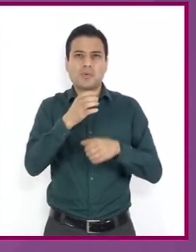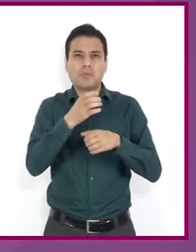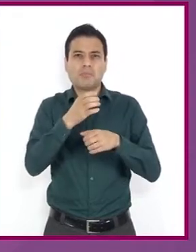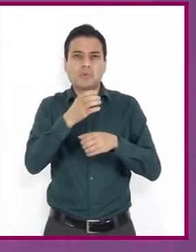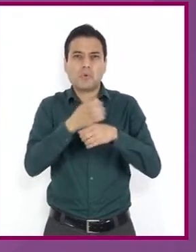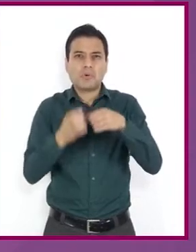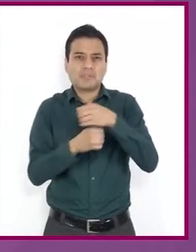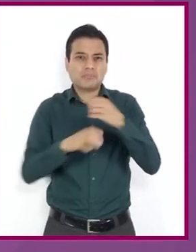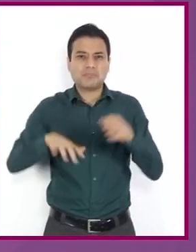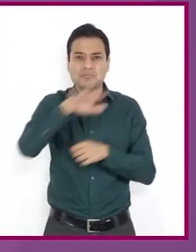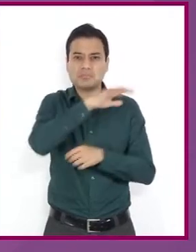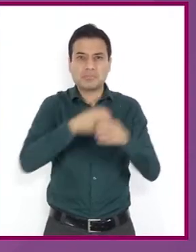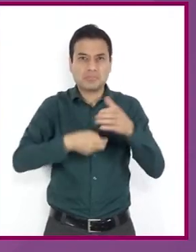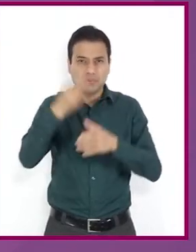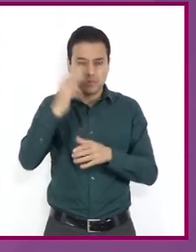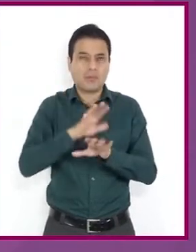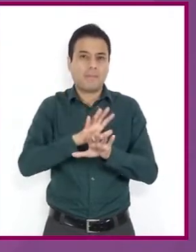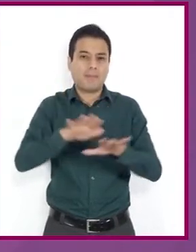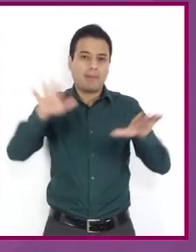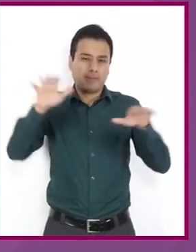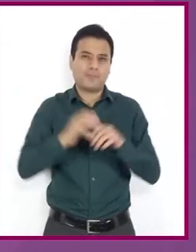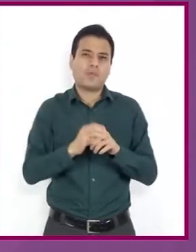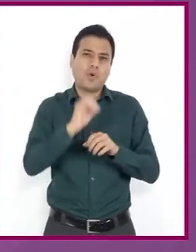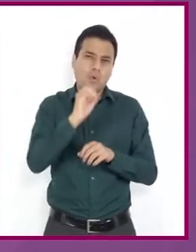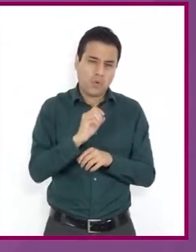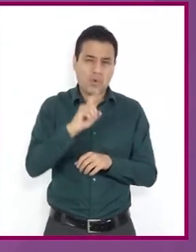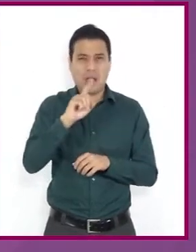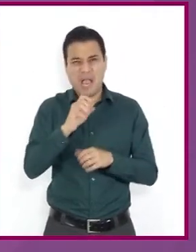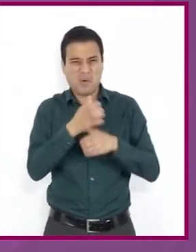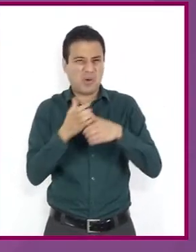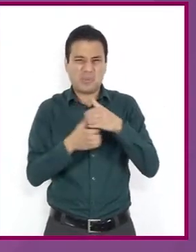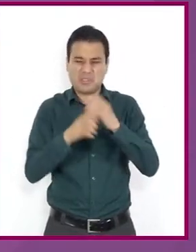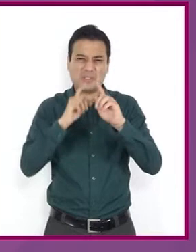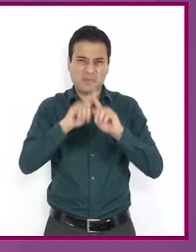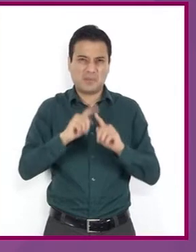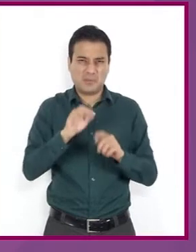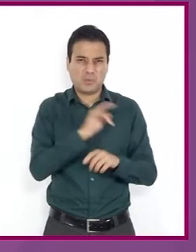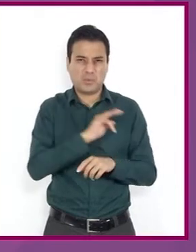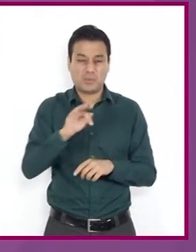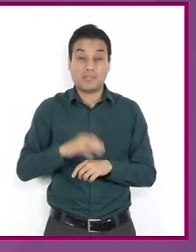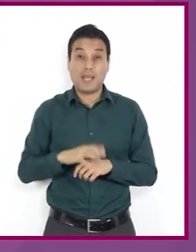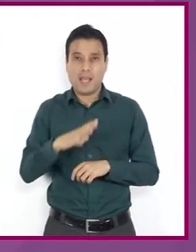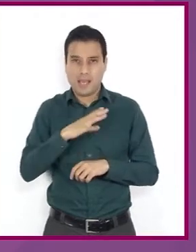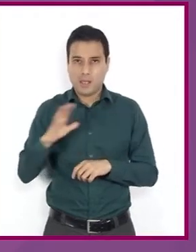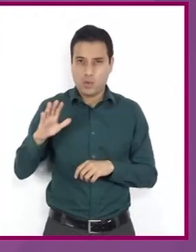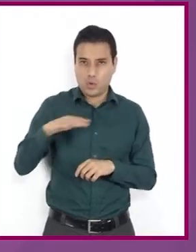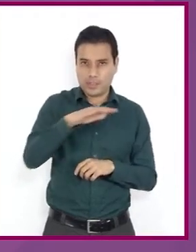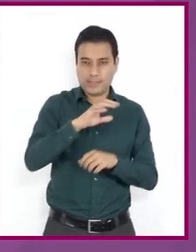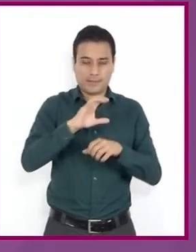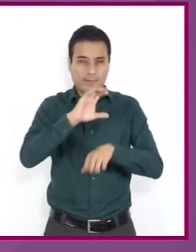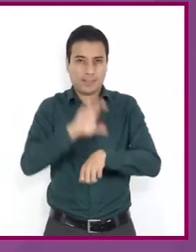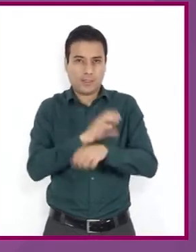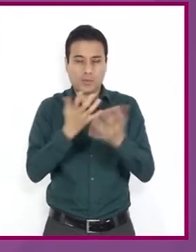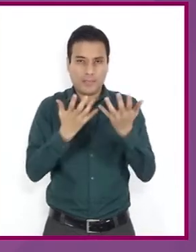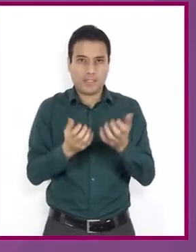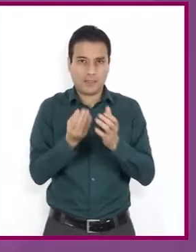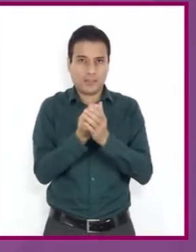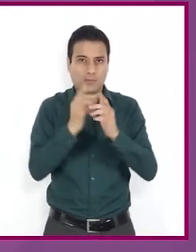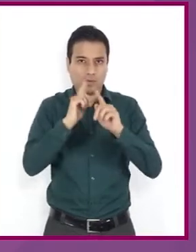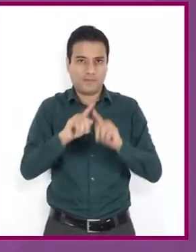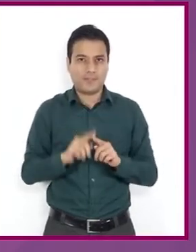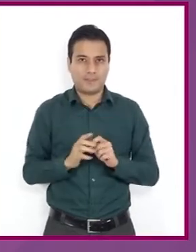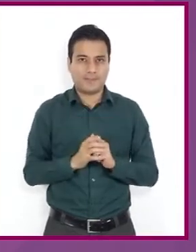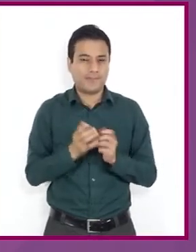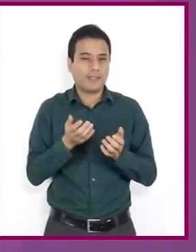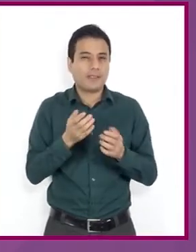aunque también puede hacerlo en un medio material. Hay muchos tipos de ondas electromagnéticas y su diferencia radica en su